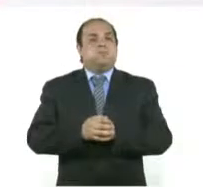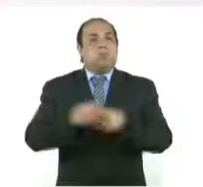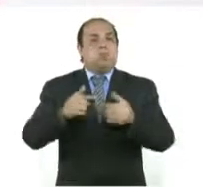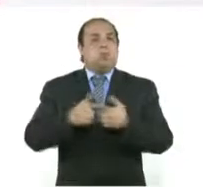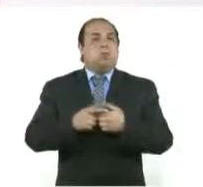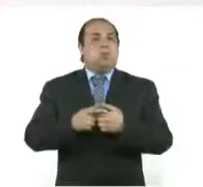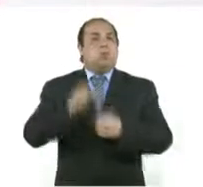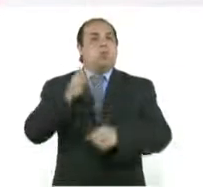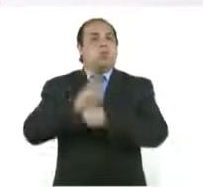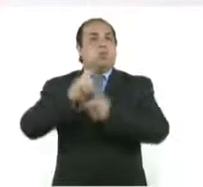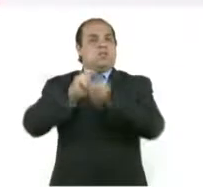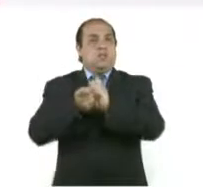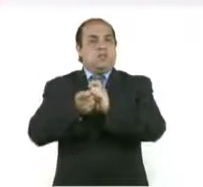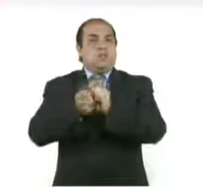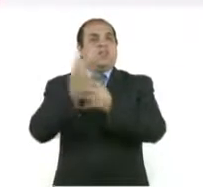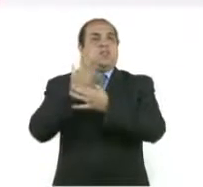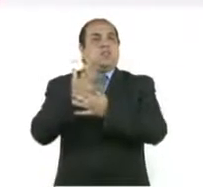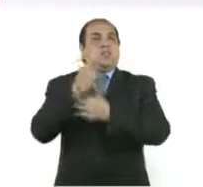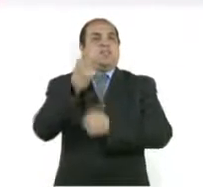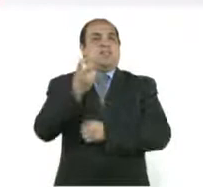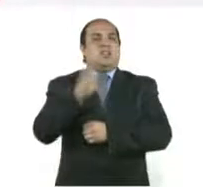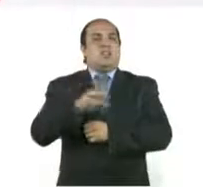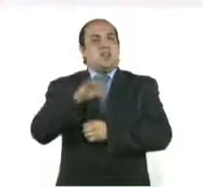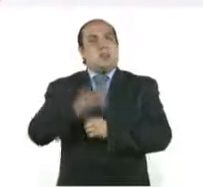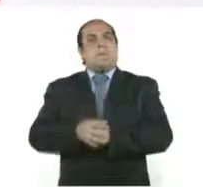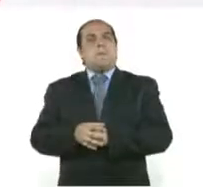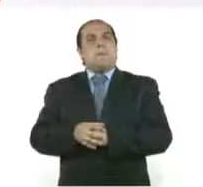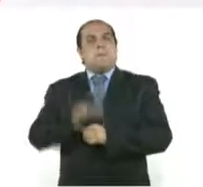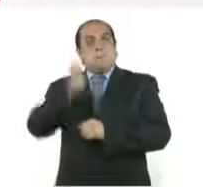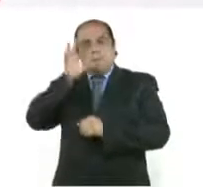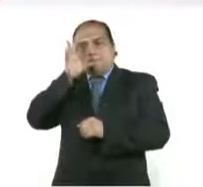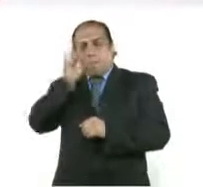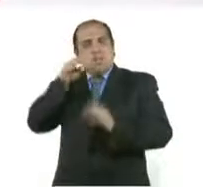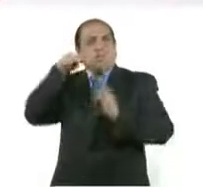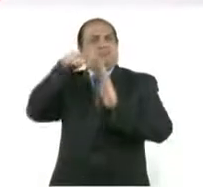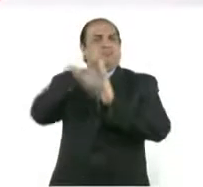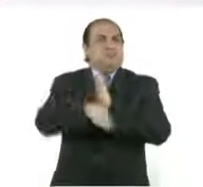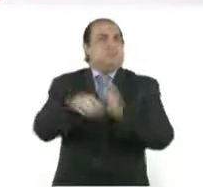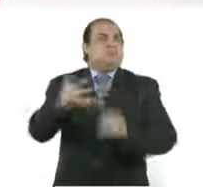a la quiebra y que no eran viables. Esta